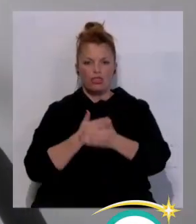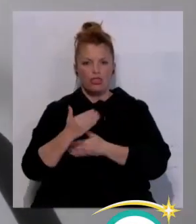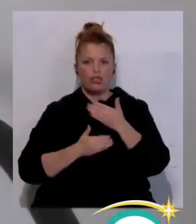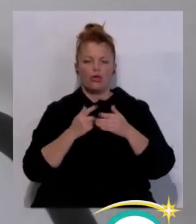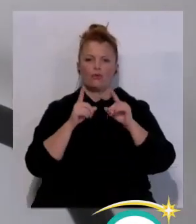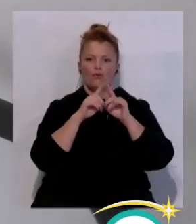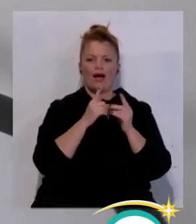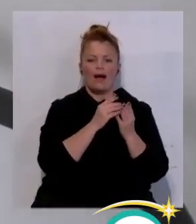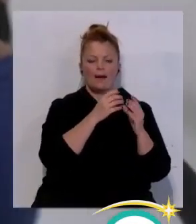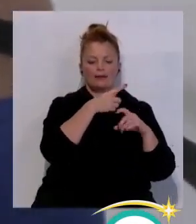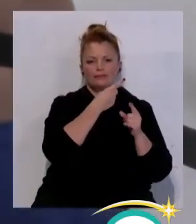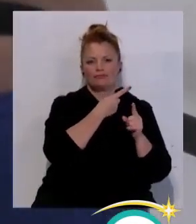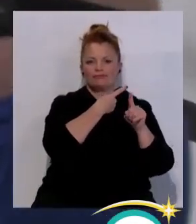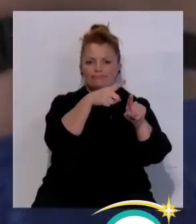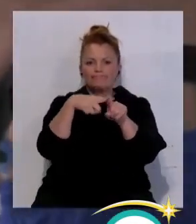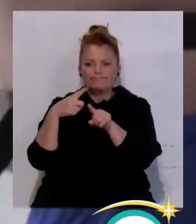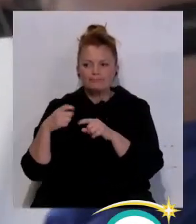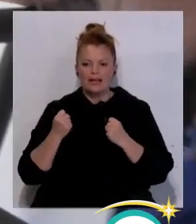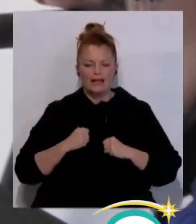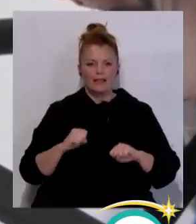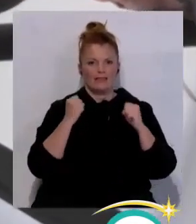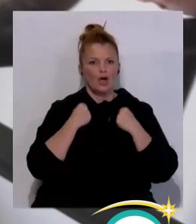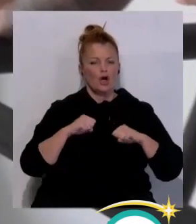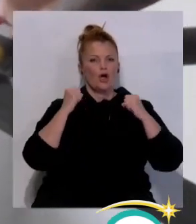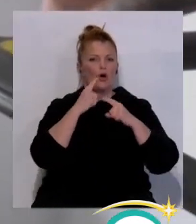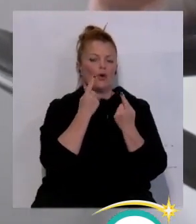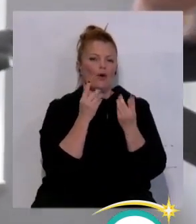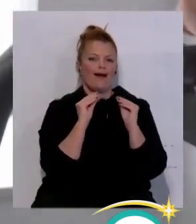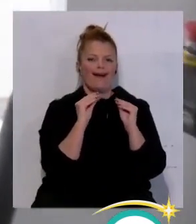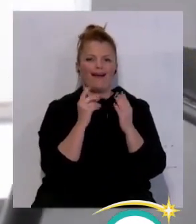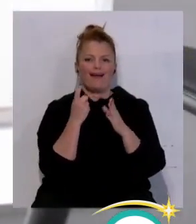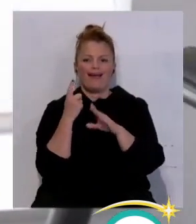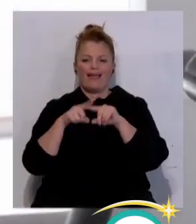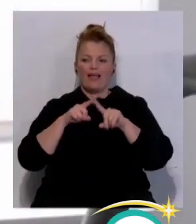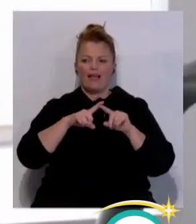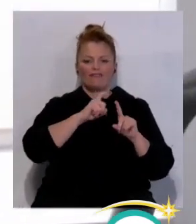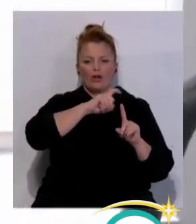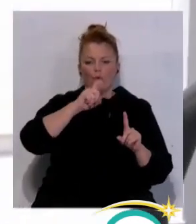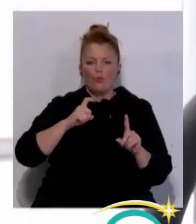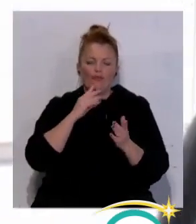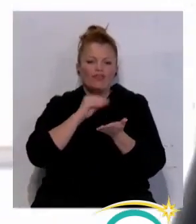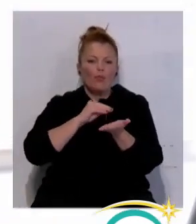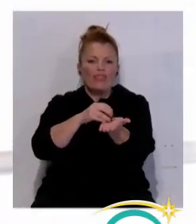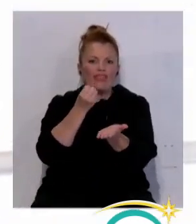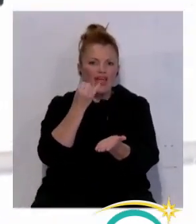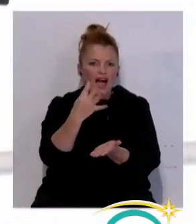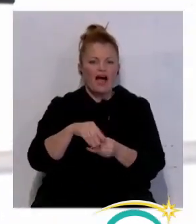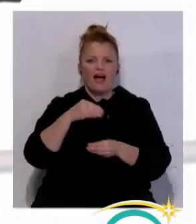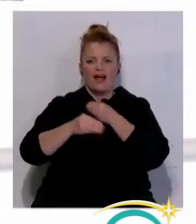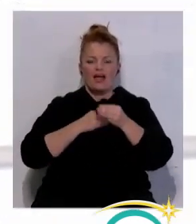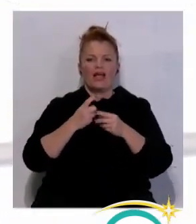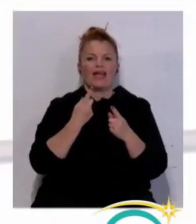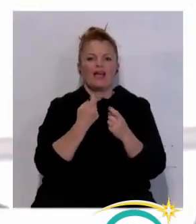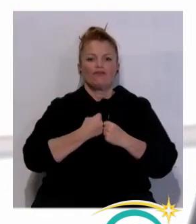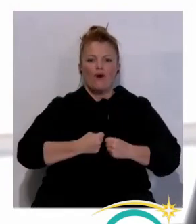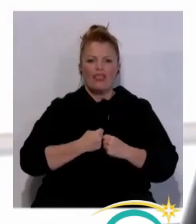el ejercicio para que, bueno, pues requiera unas características en base a la frecuencia con la que se realiza, la intensidad, el